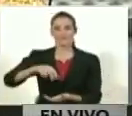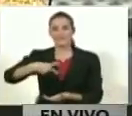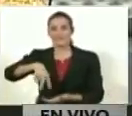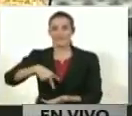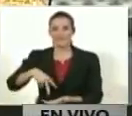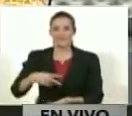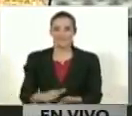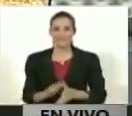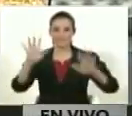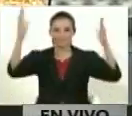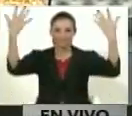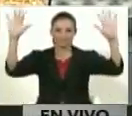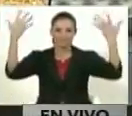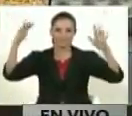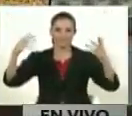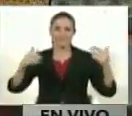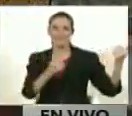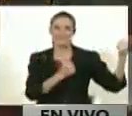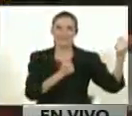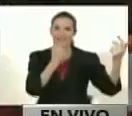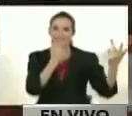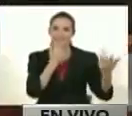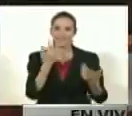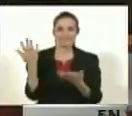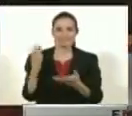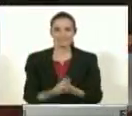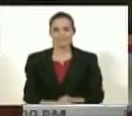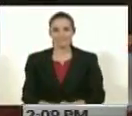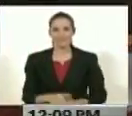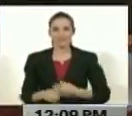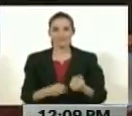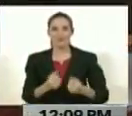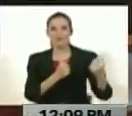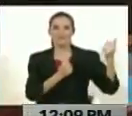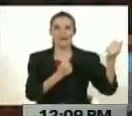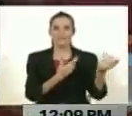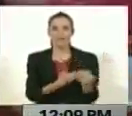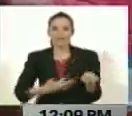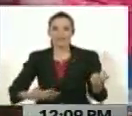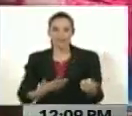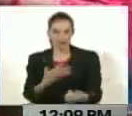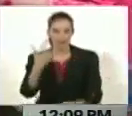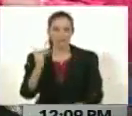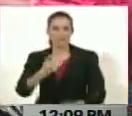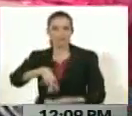Salsero. La salsa que llevamos en la sangre.